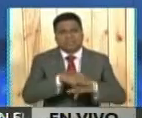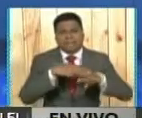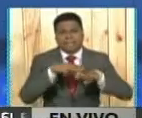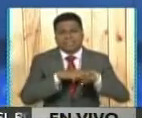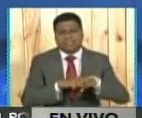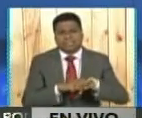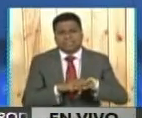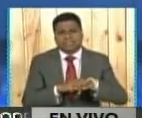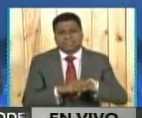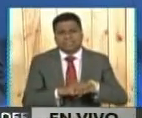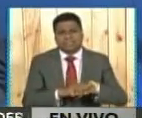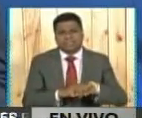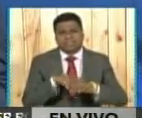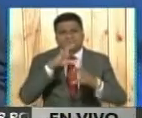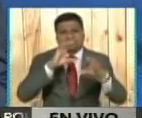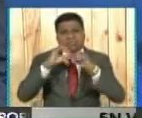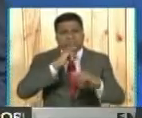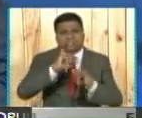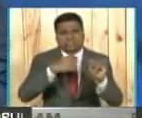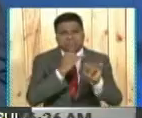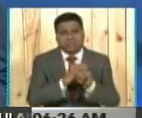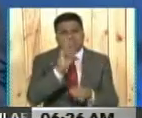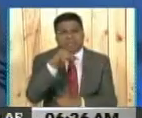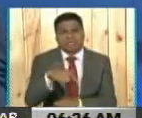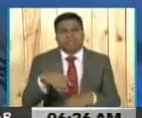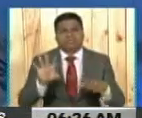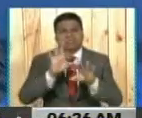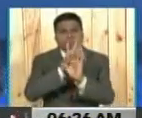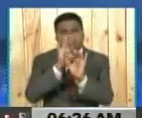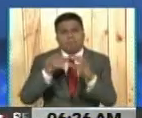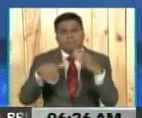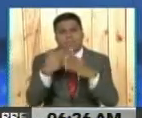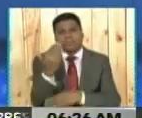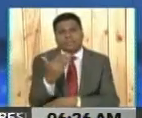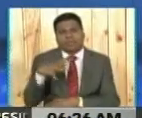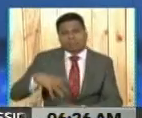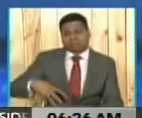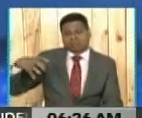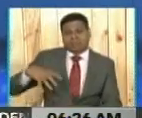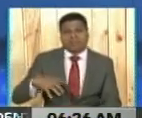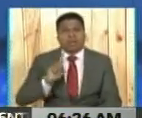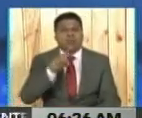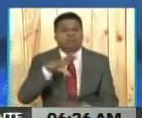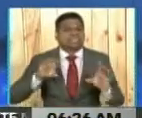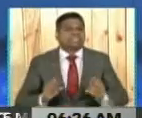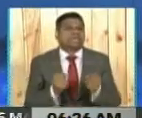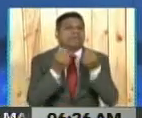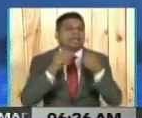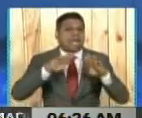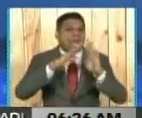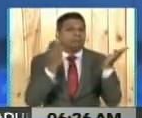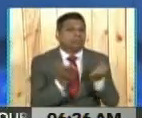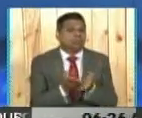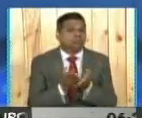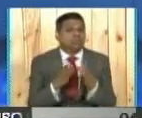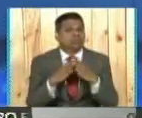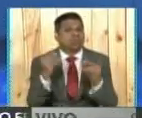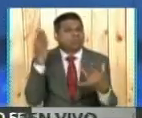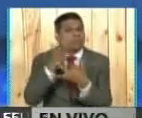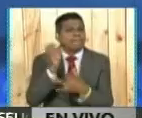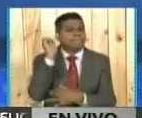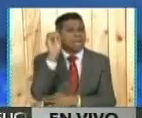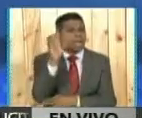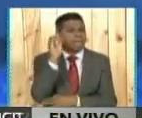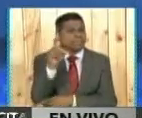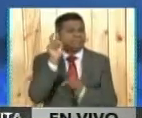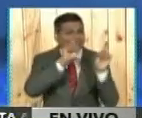Relaciones Exteriores también agregó que el modelo capitalista fracasó y que la única opción de salvar al mundo es a través de una campaña que